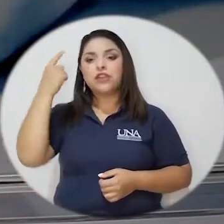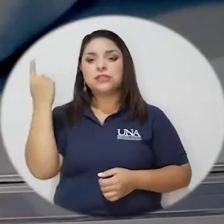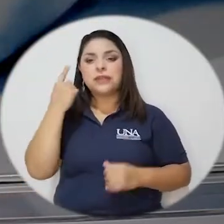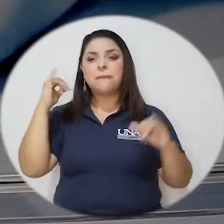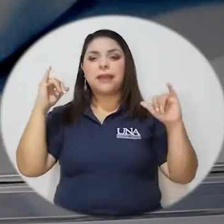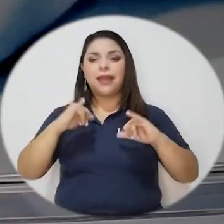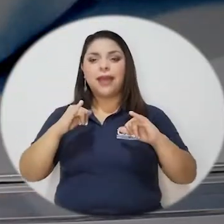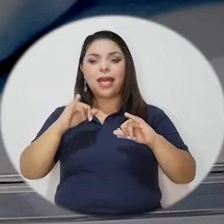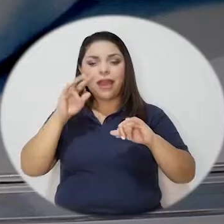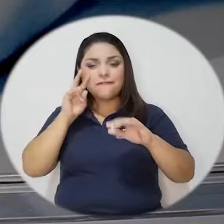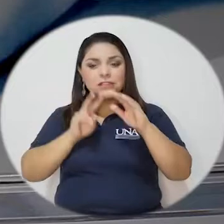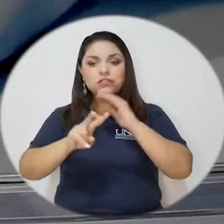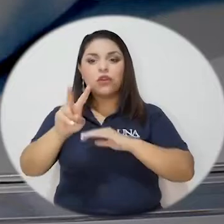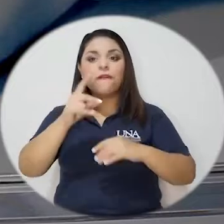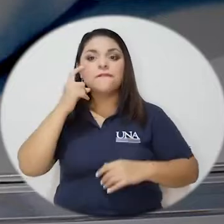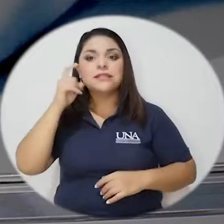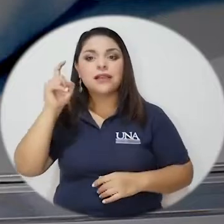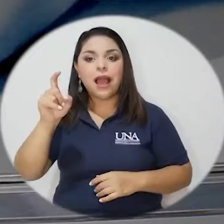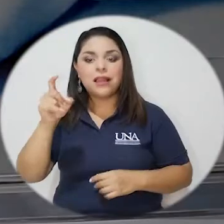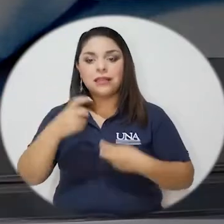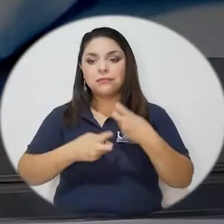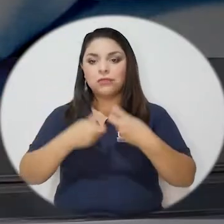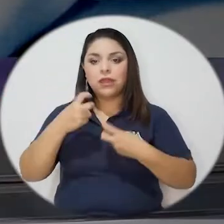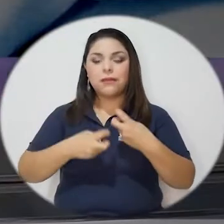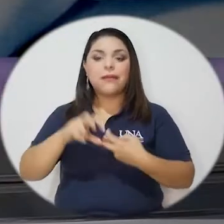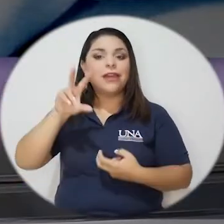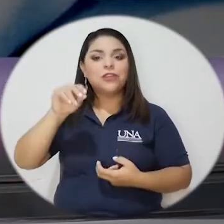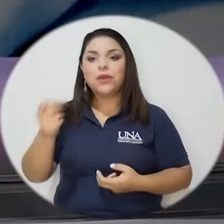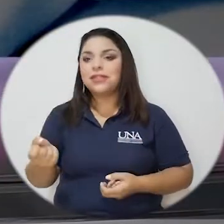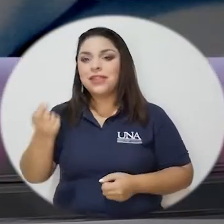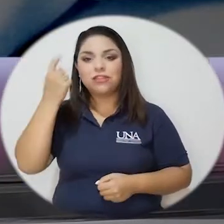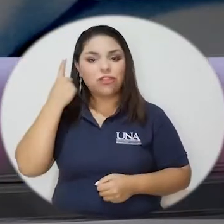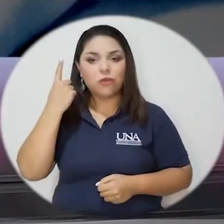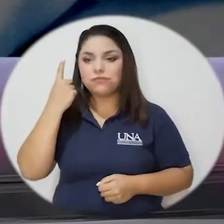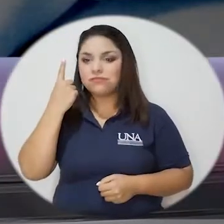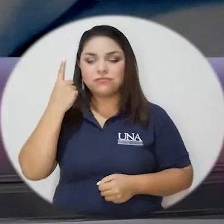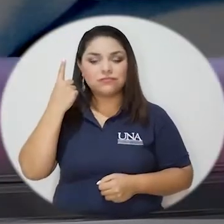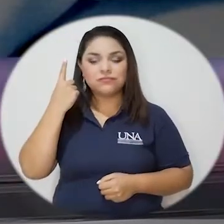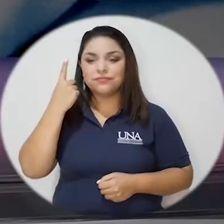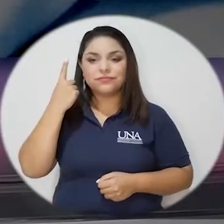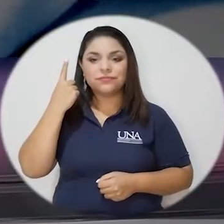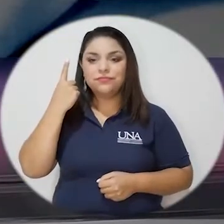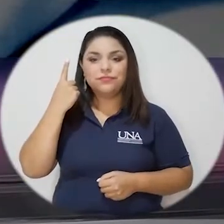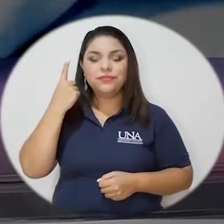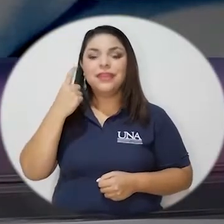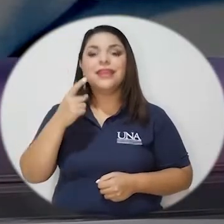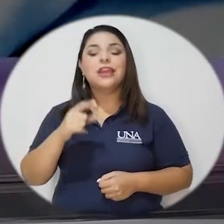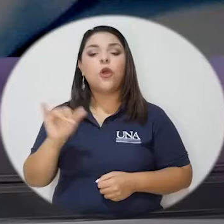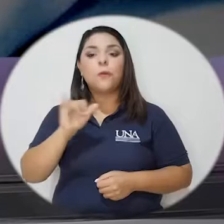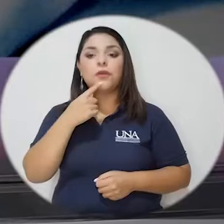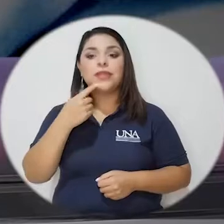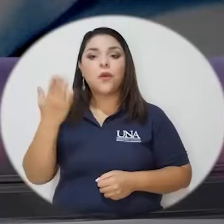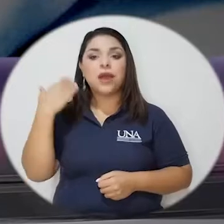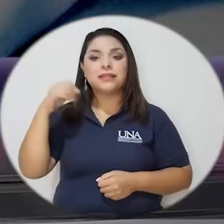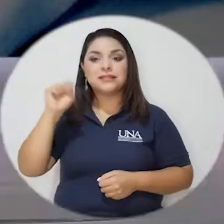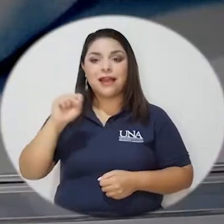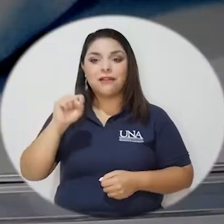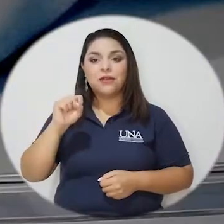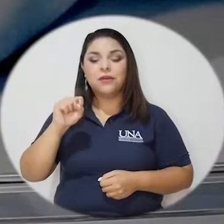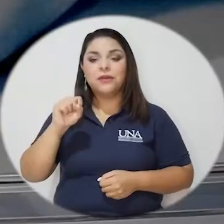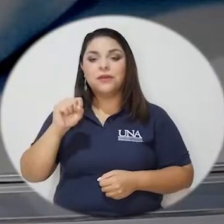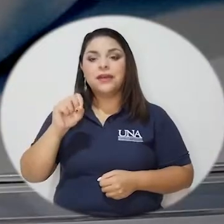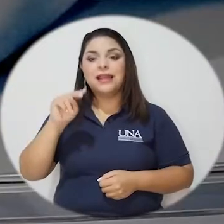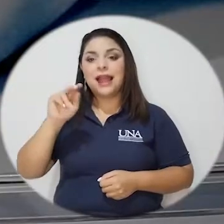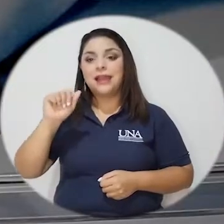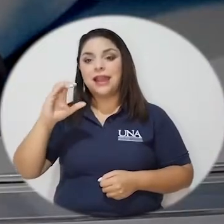visión fiscalista del problema y no entendió que tenemos, como decía Natalia, del Estado de la Nación, ya Costa Rica lo que